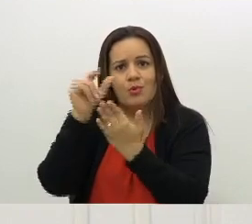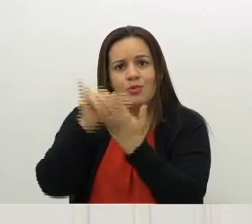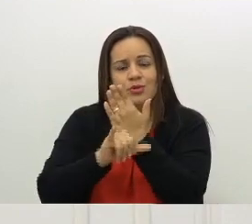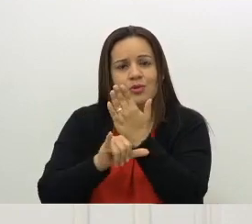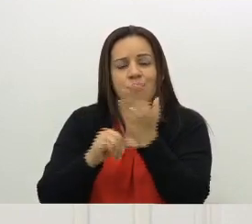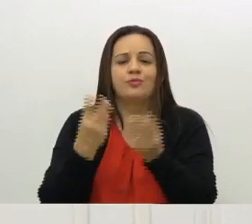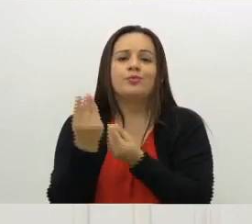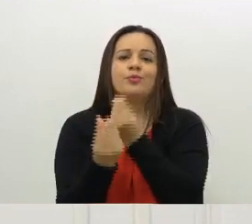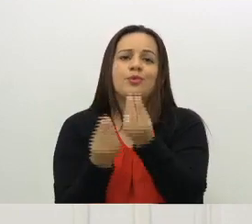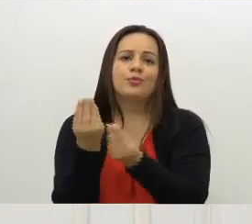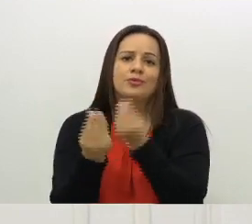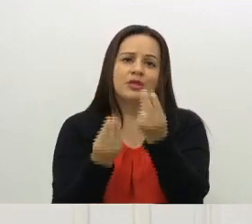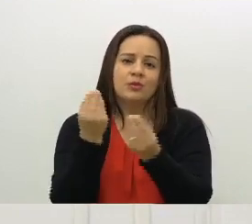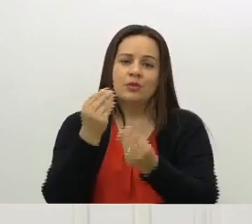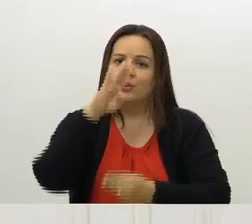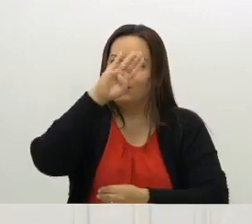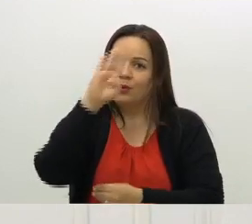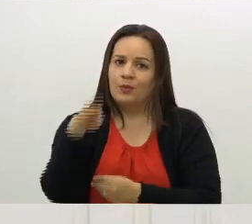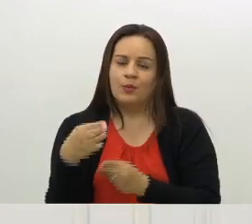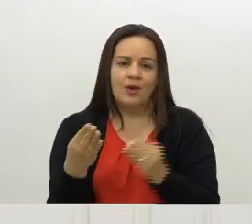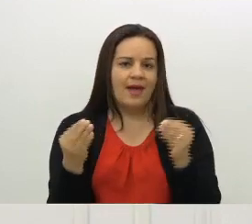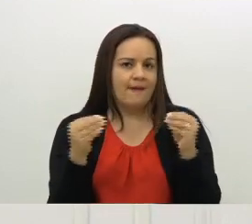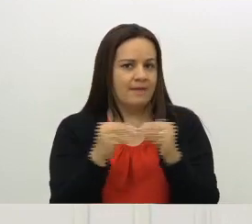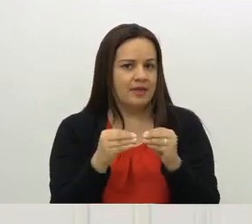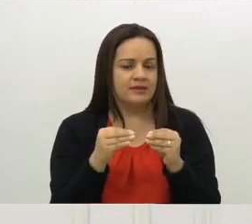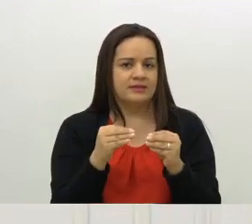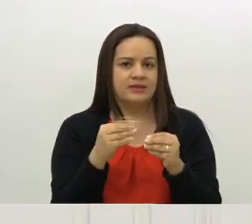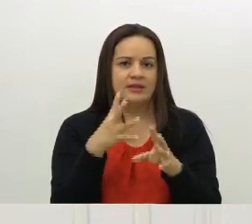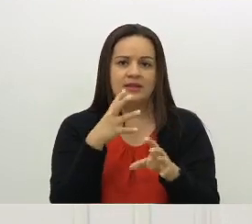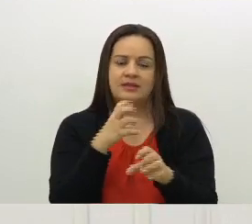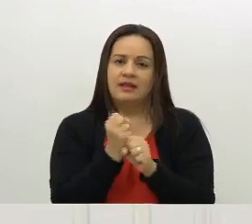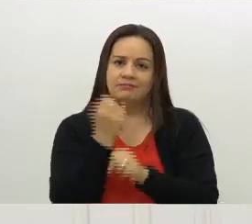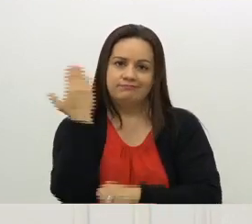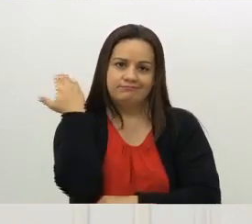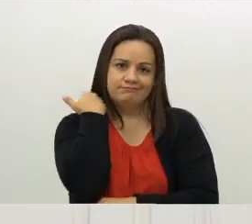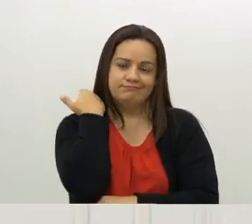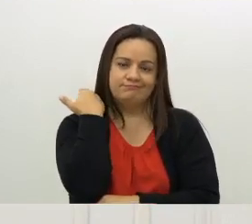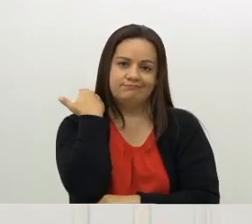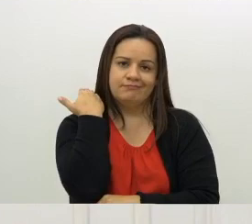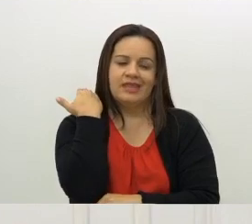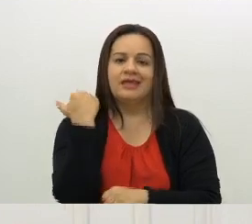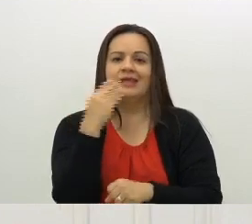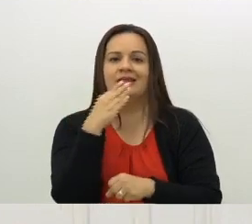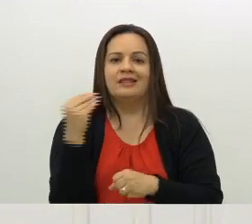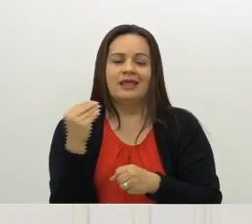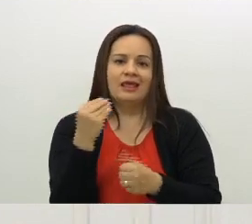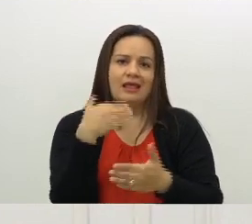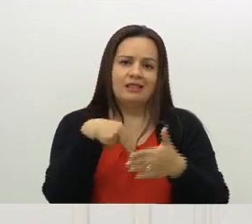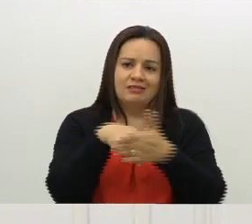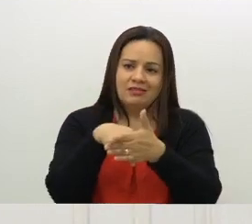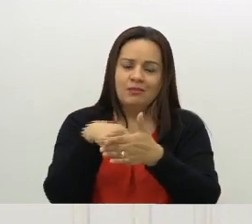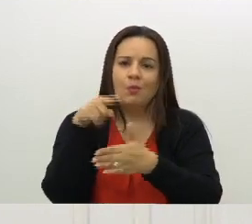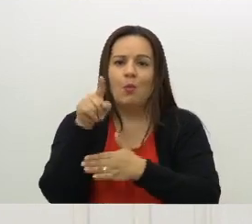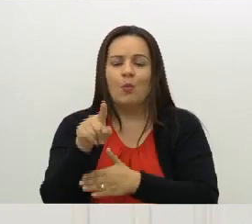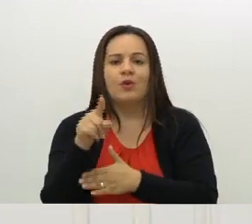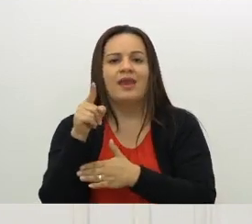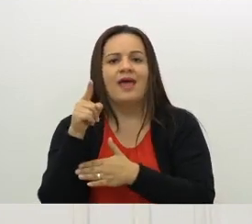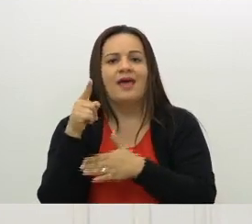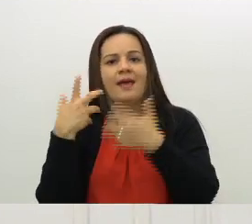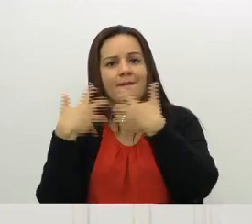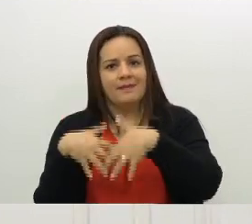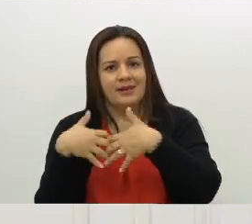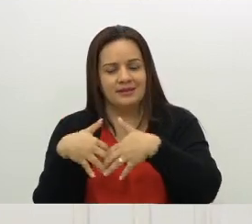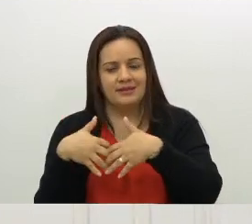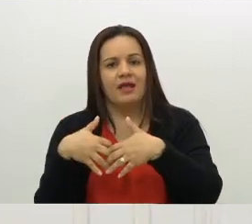productivos y que nunca más se cometa la torpeza de burocratizar una empresa que era